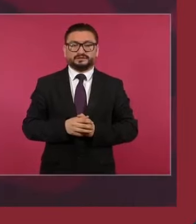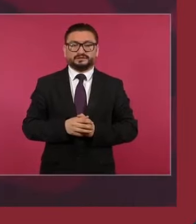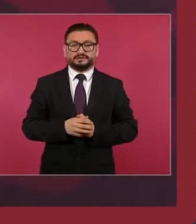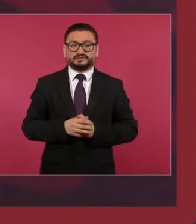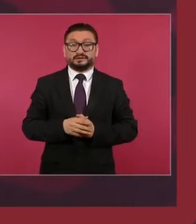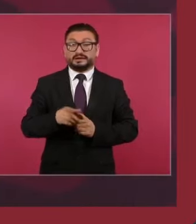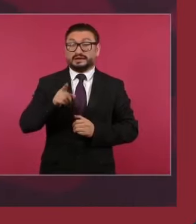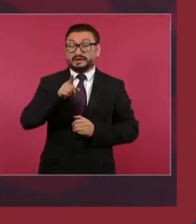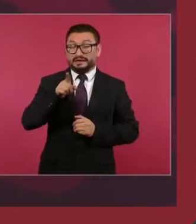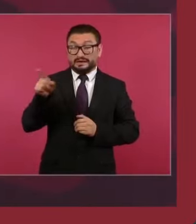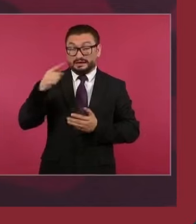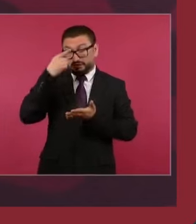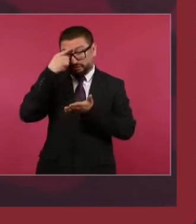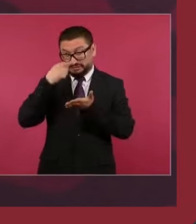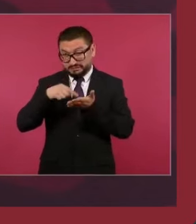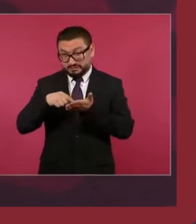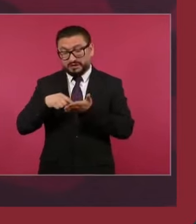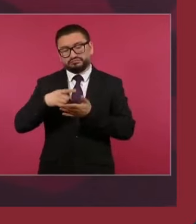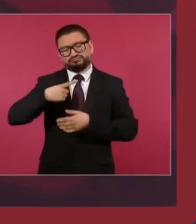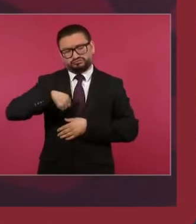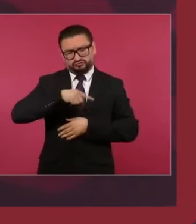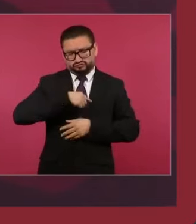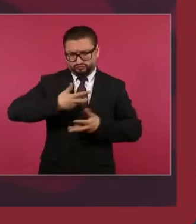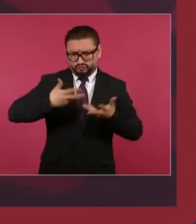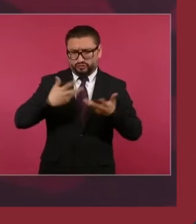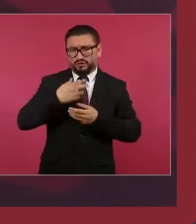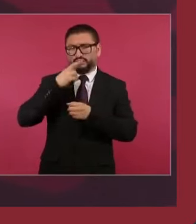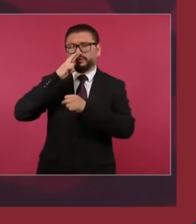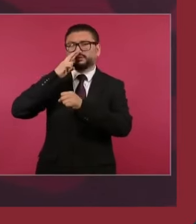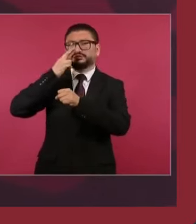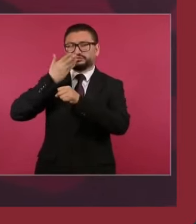actuamos de manera muy responsable,